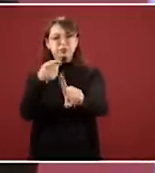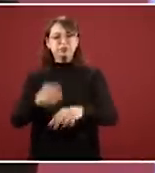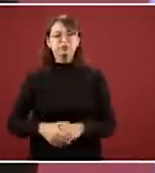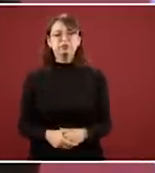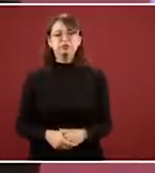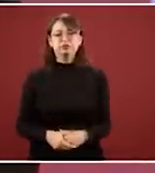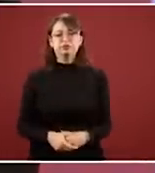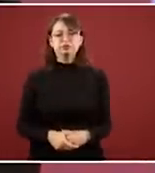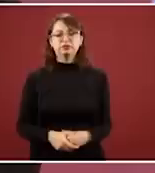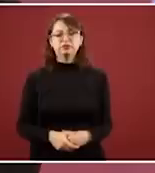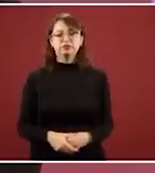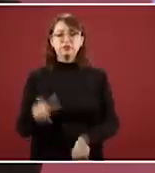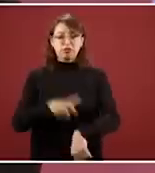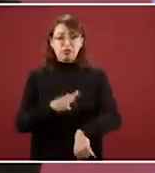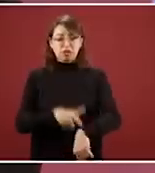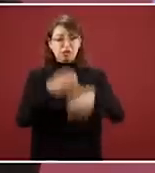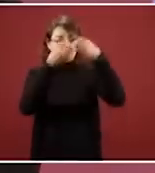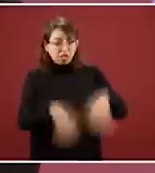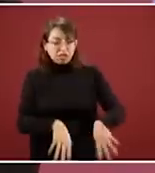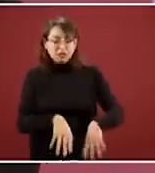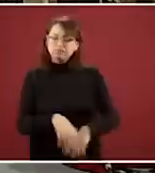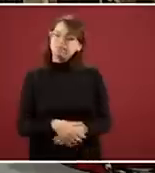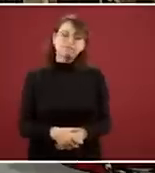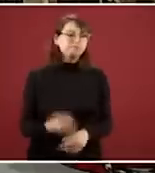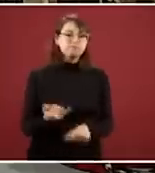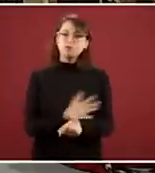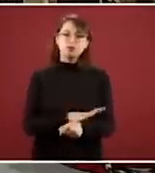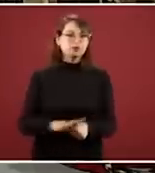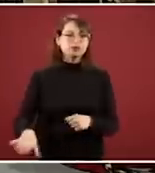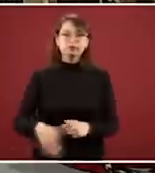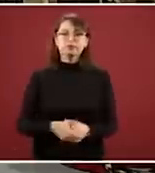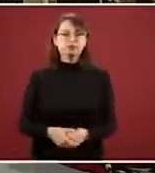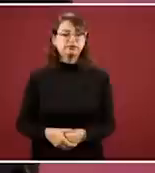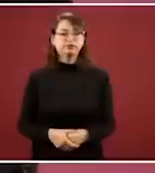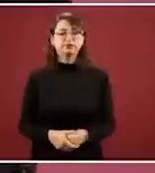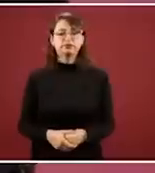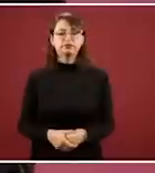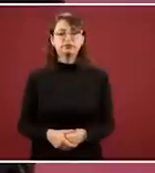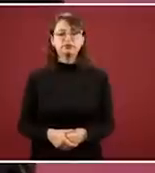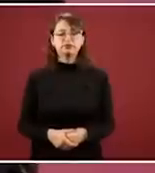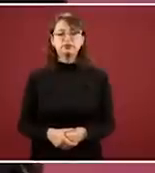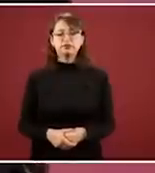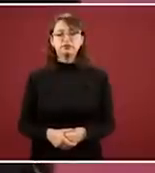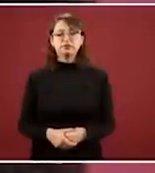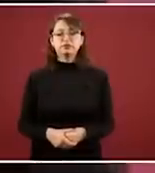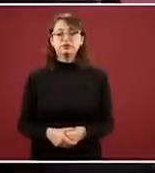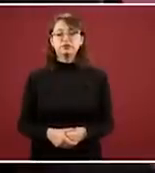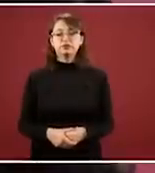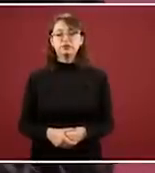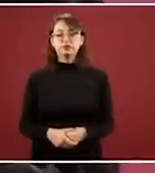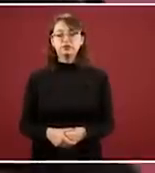No podemos perder el tiempo. Y me toca